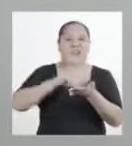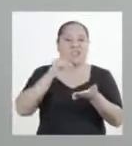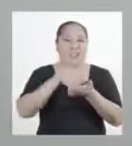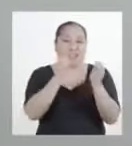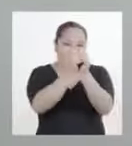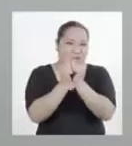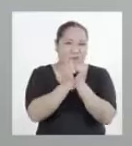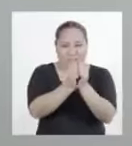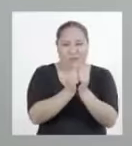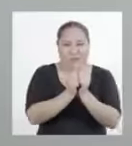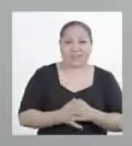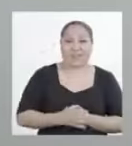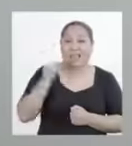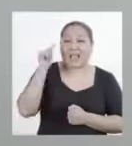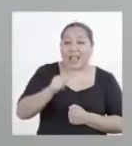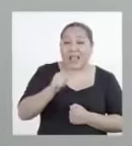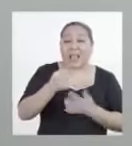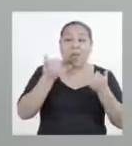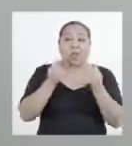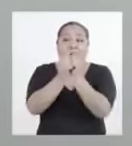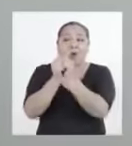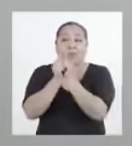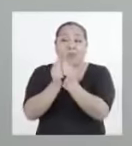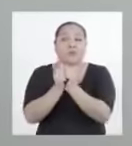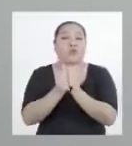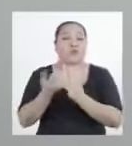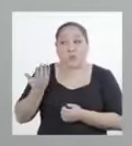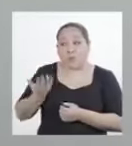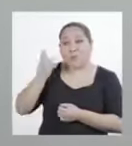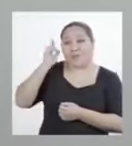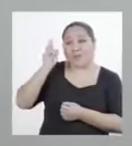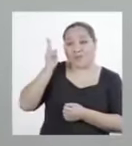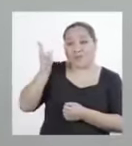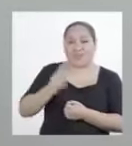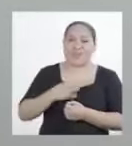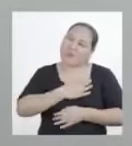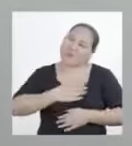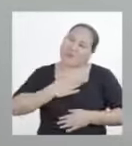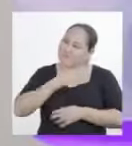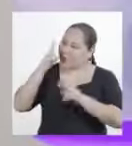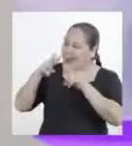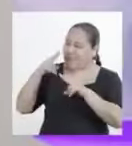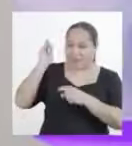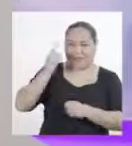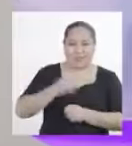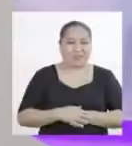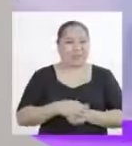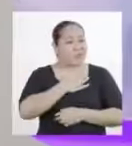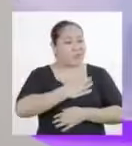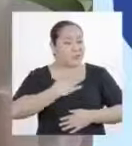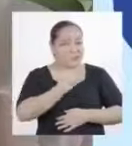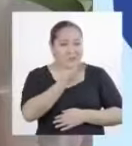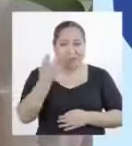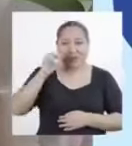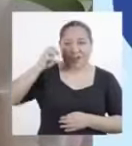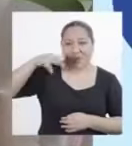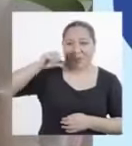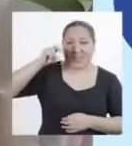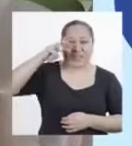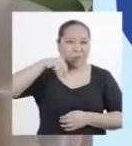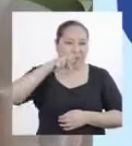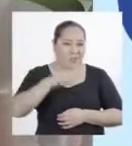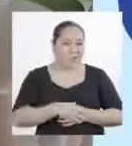Ya estamos nuevamente juntas y juntos Y esta vez acompañados de nuestro profesor Un gusto de verlo, profesor El gusto